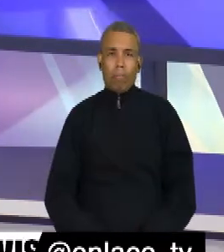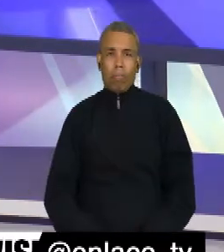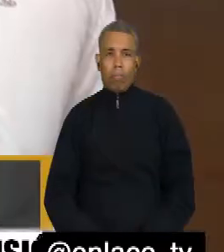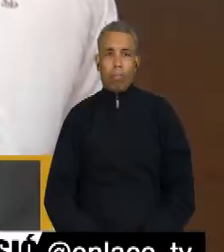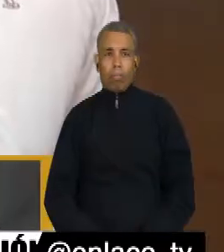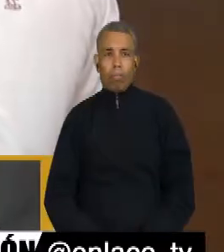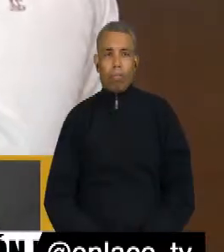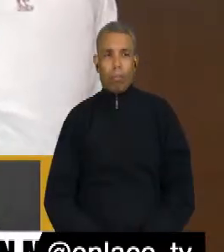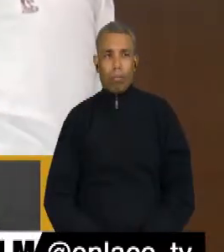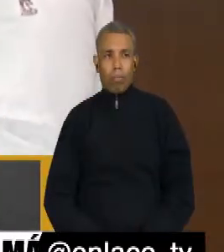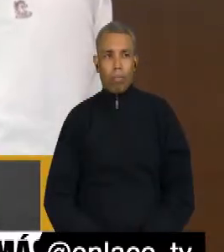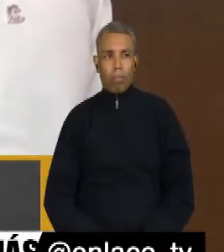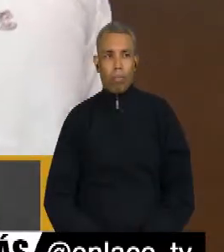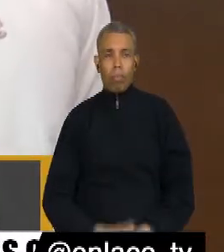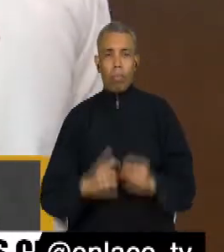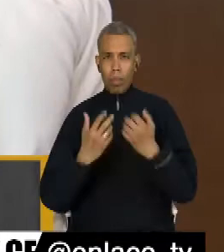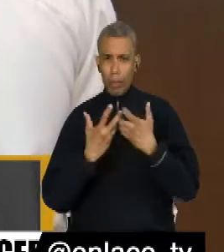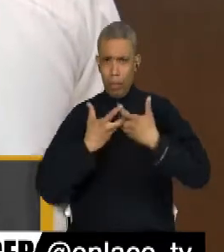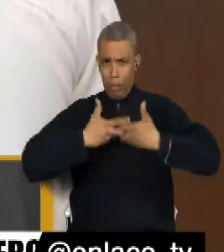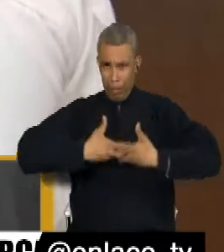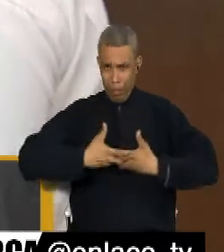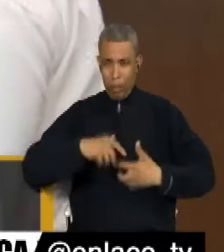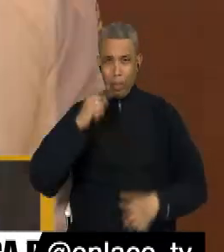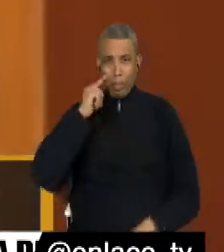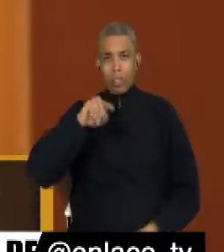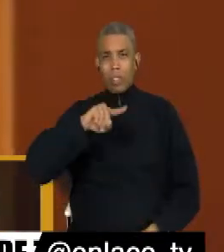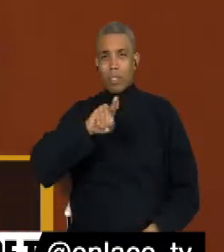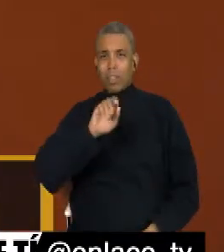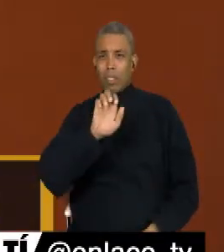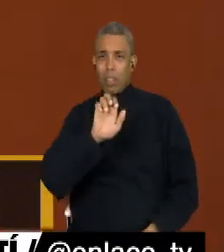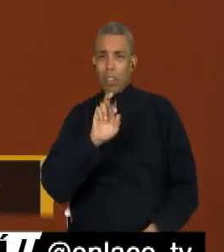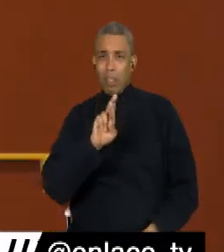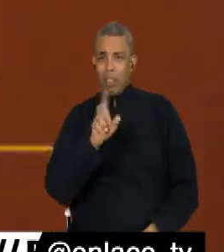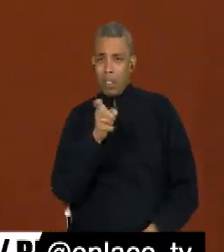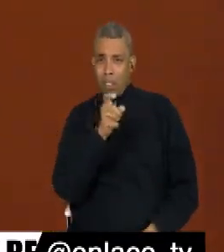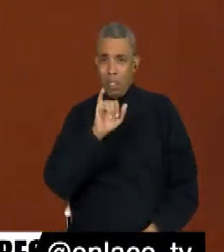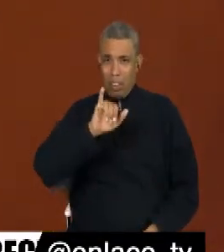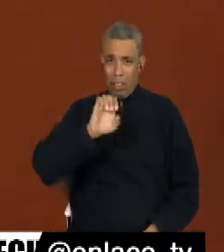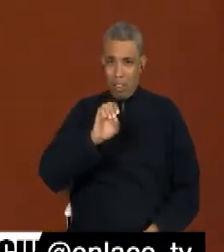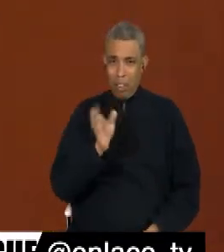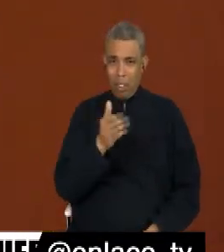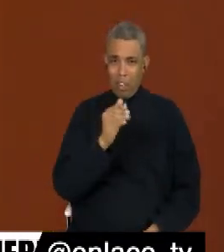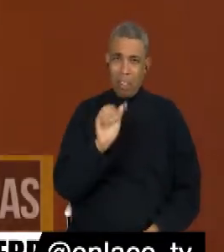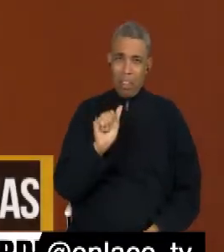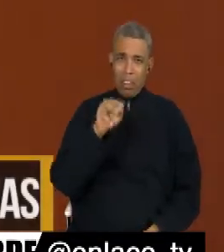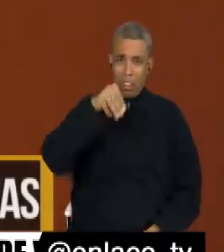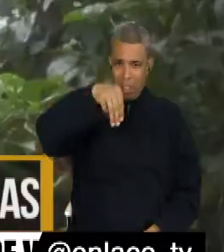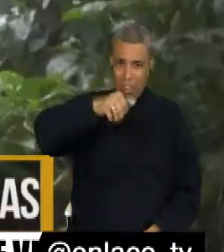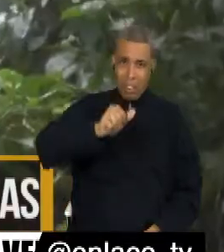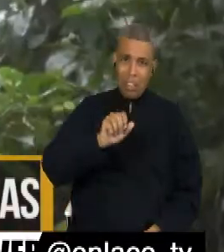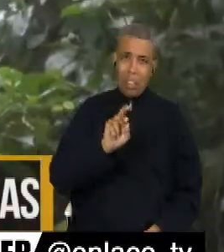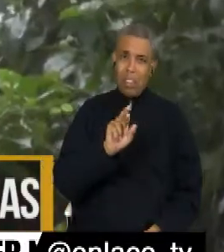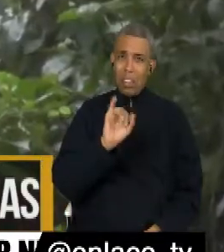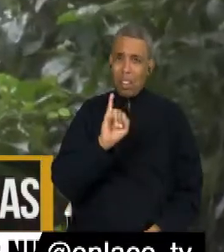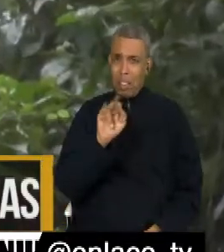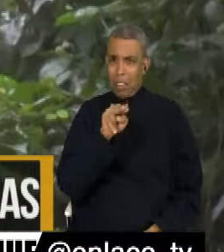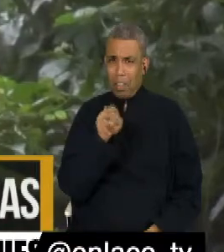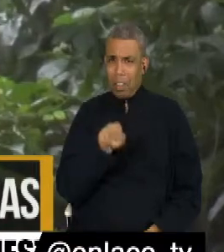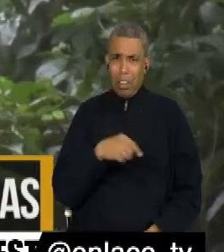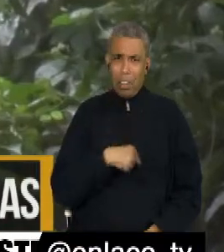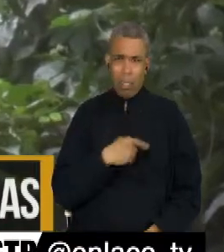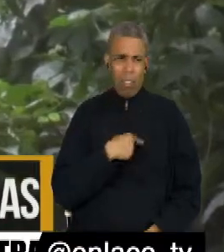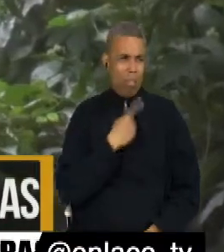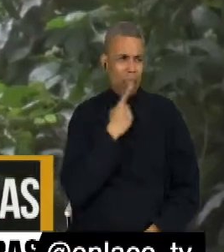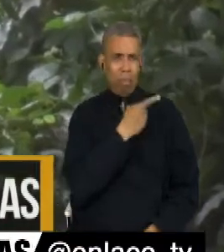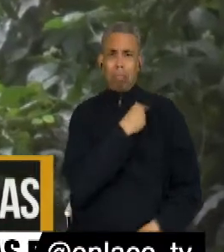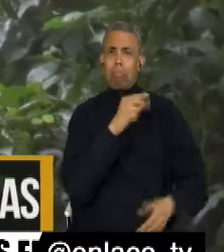gerente de la empresa Aguas de Barranca Bermeja, Sergio Amarí Fernández, dijo a Enlace Noticias que Ecopetrol omitió el protocolo cuando afirmó en comunicación a la opinión